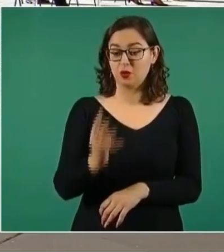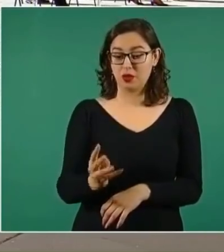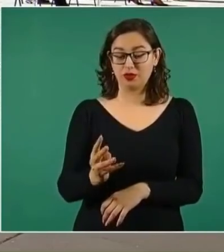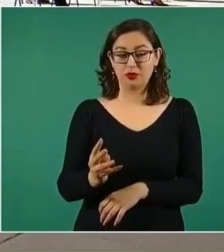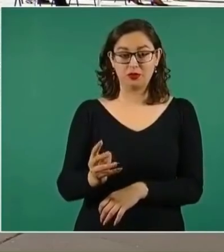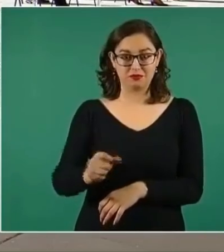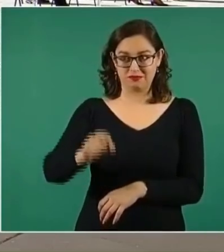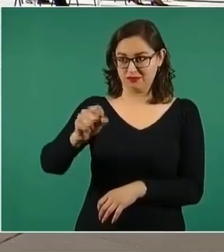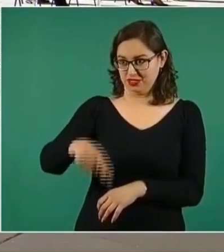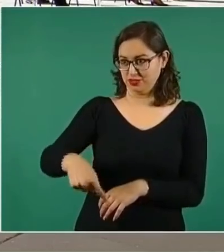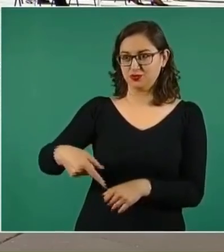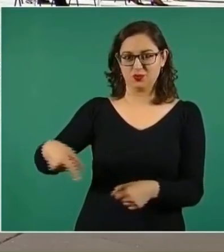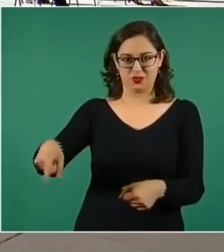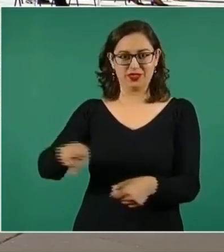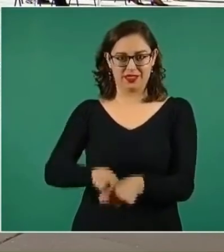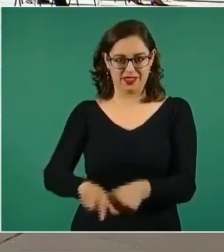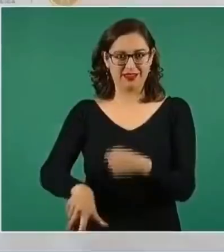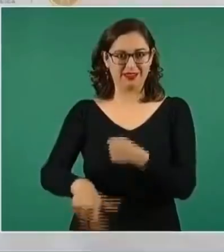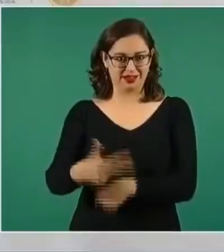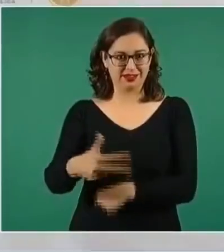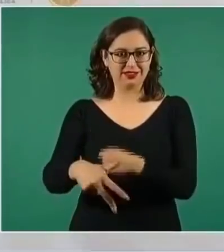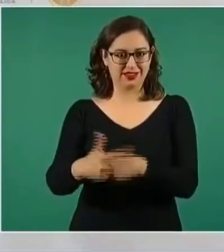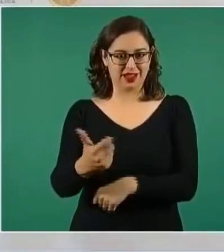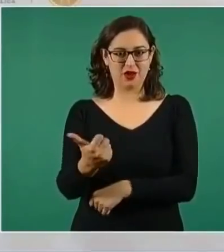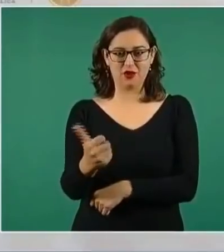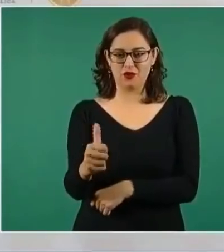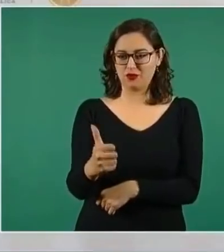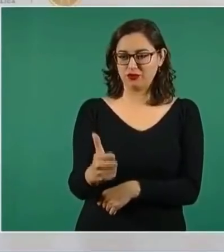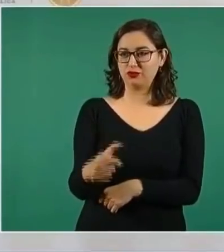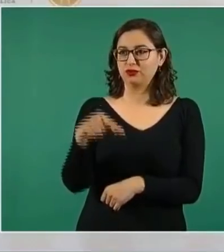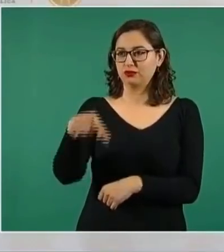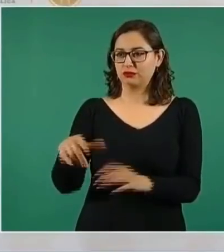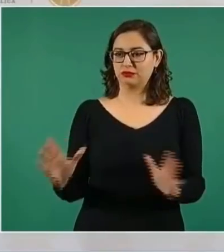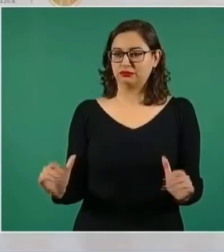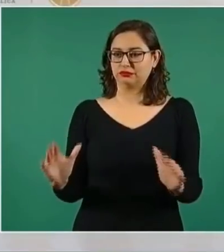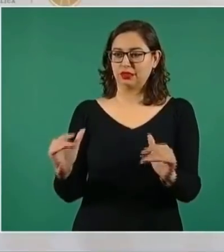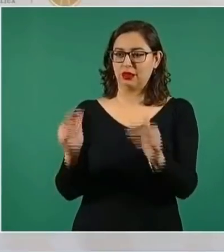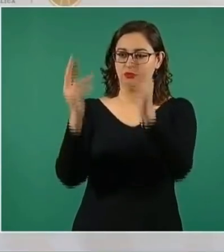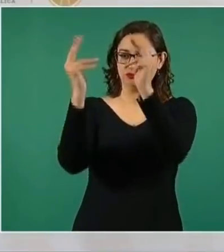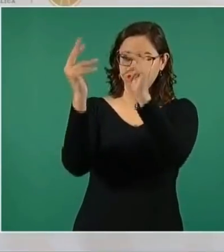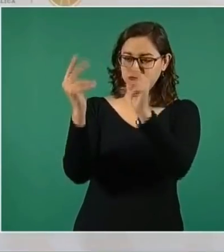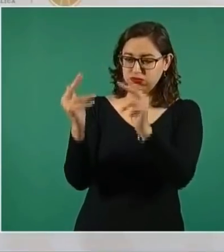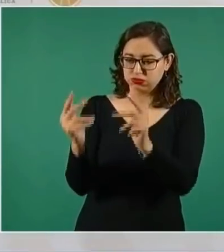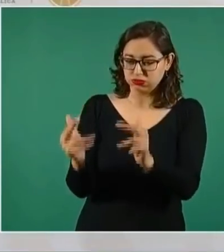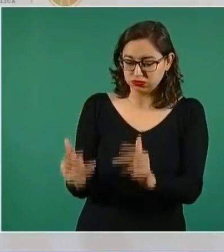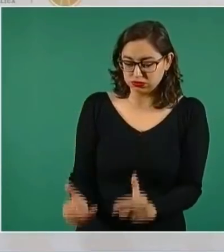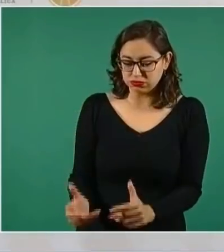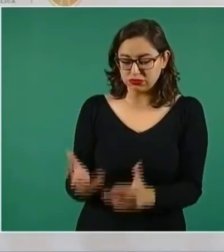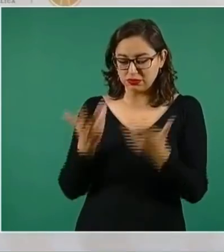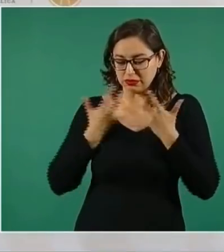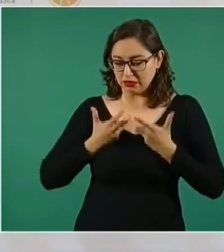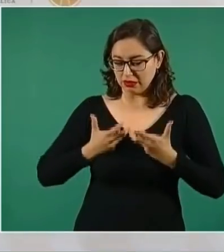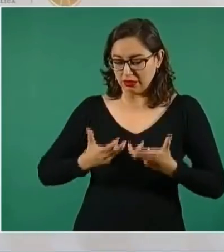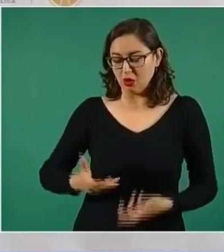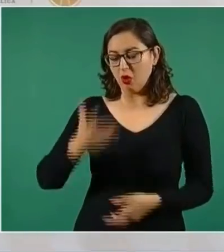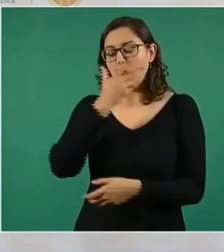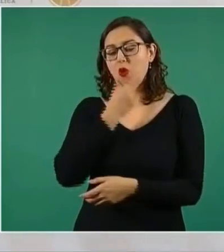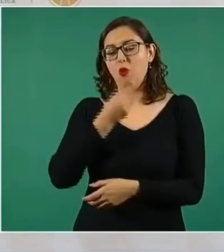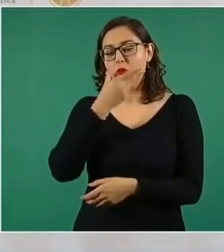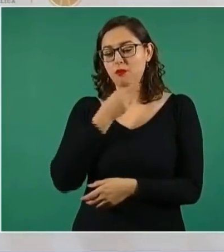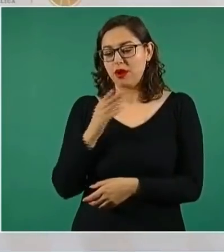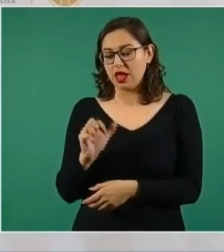lamentando la destrucción de Tenochtitlán, el maestro Carlos Pellicer decía: me